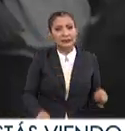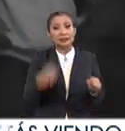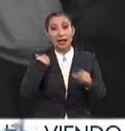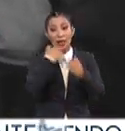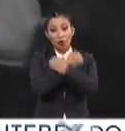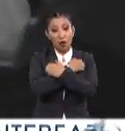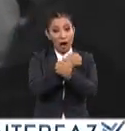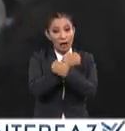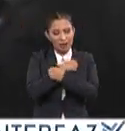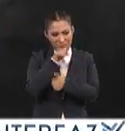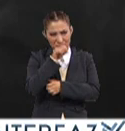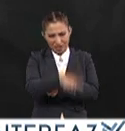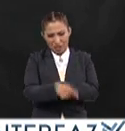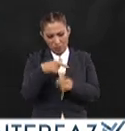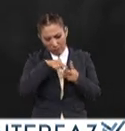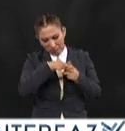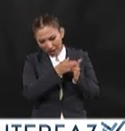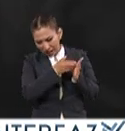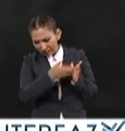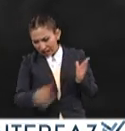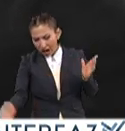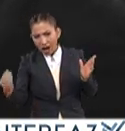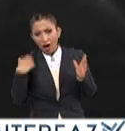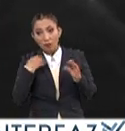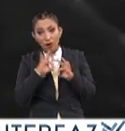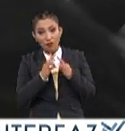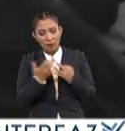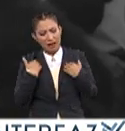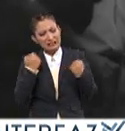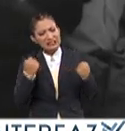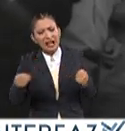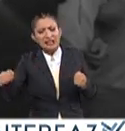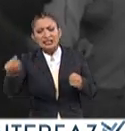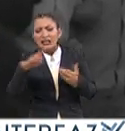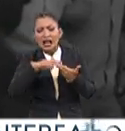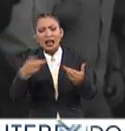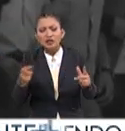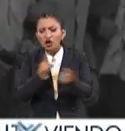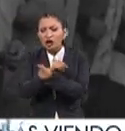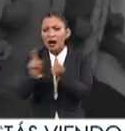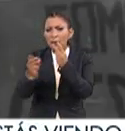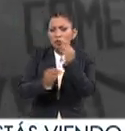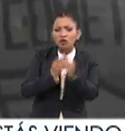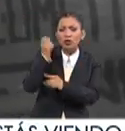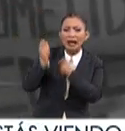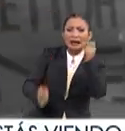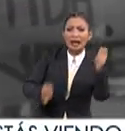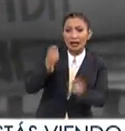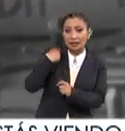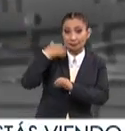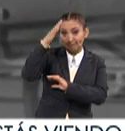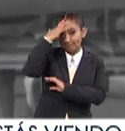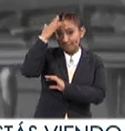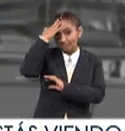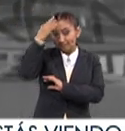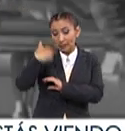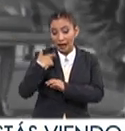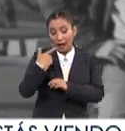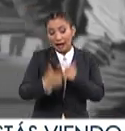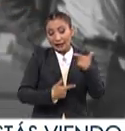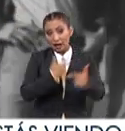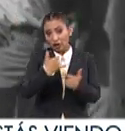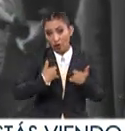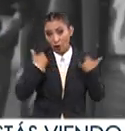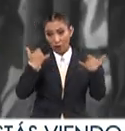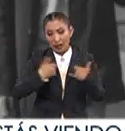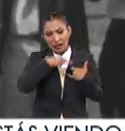La educación como punta de lanza de una nueva manera de entender y relacionarse con el mundo, encabezada por una